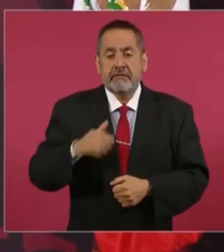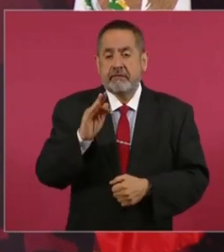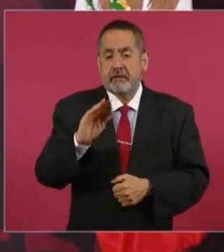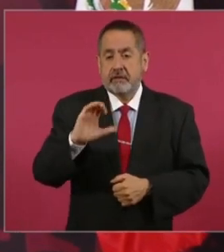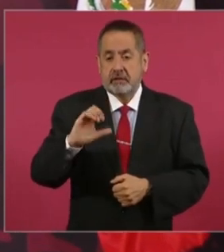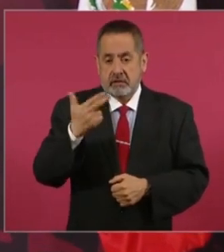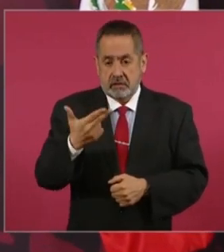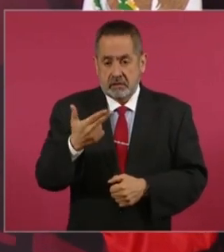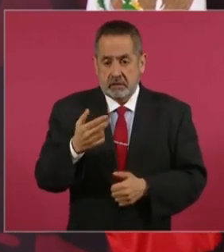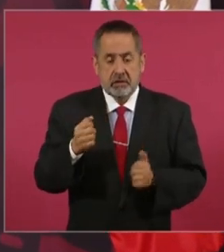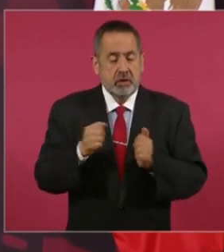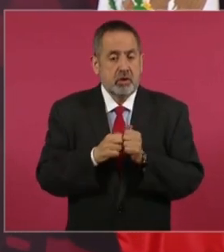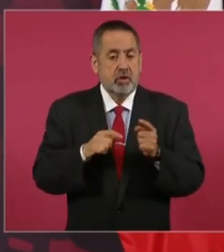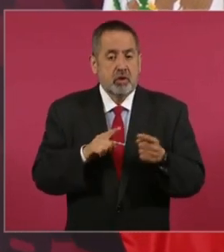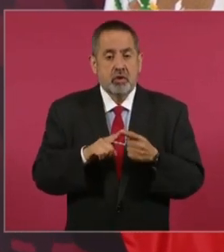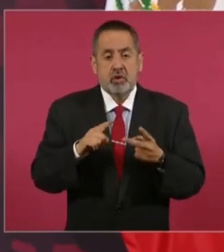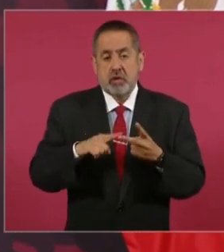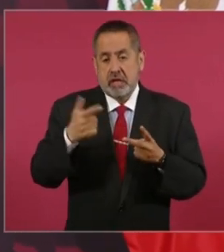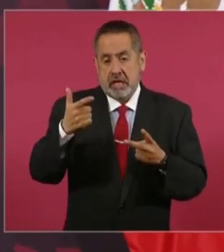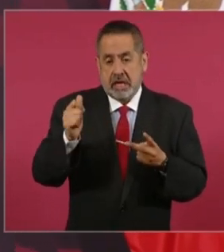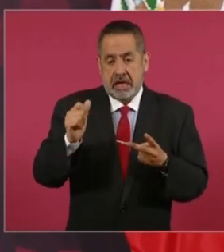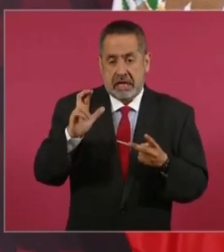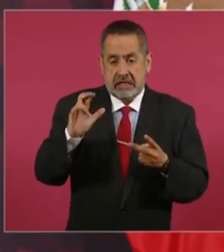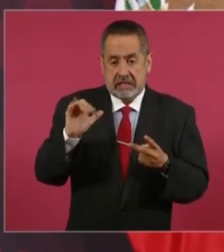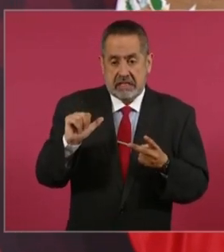con García Luna,